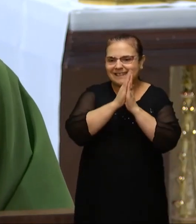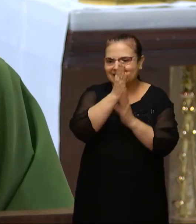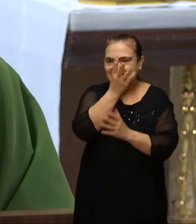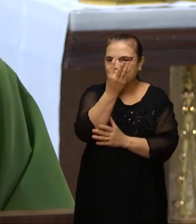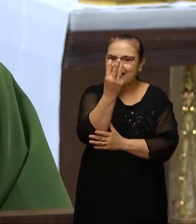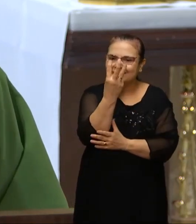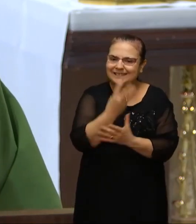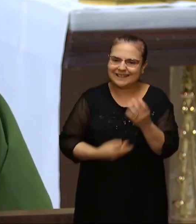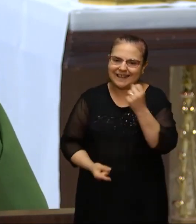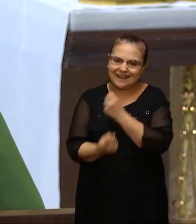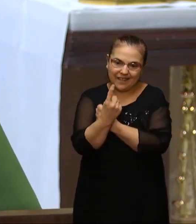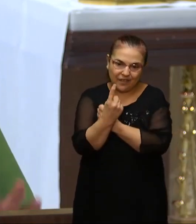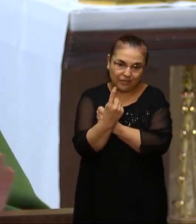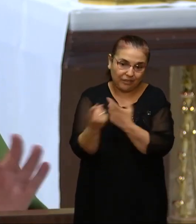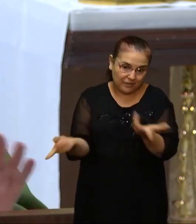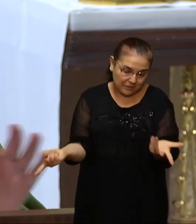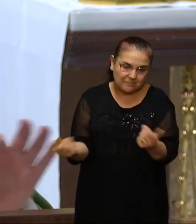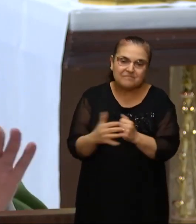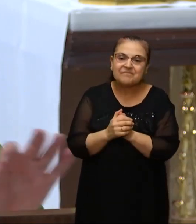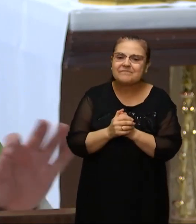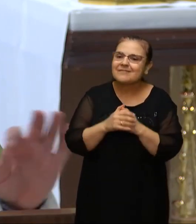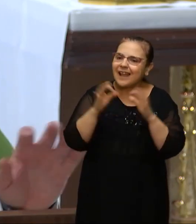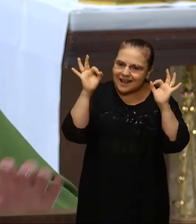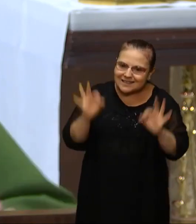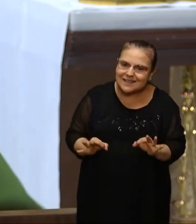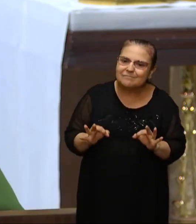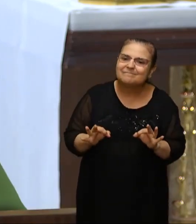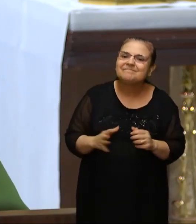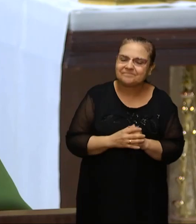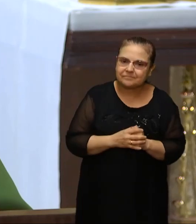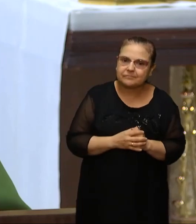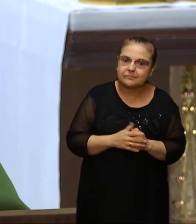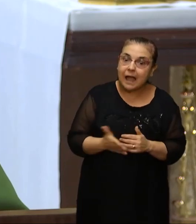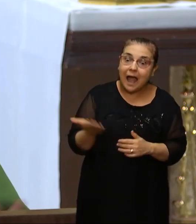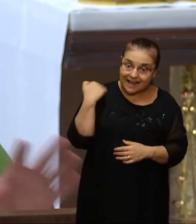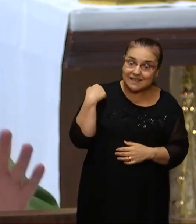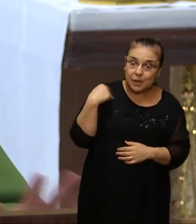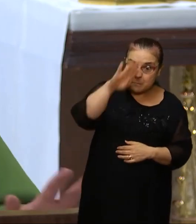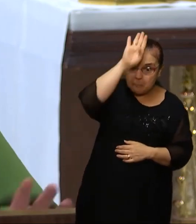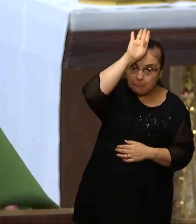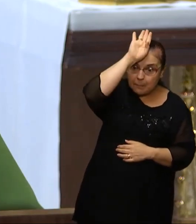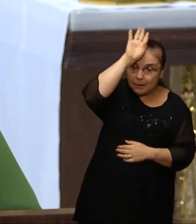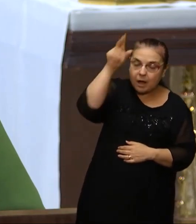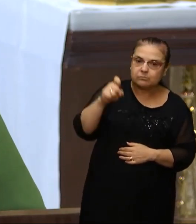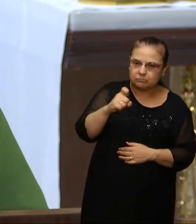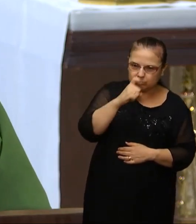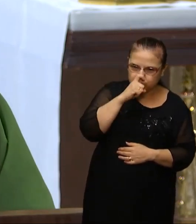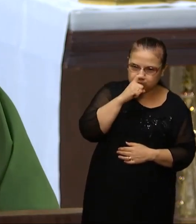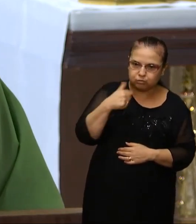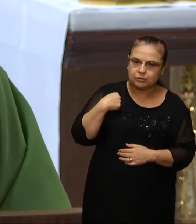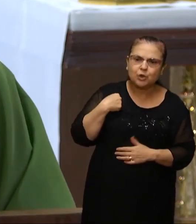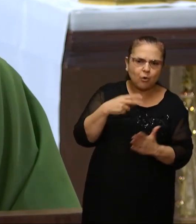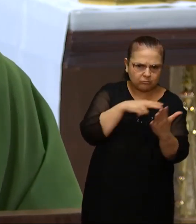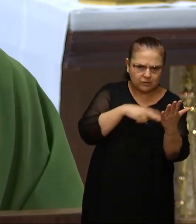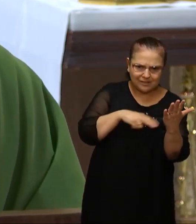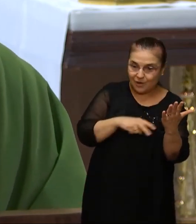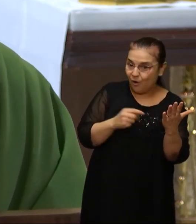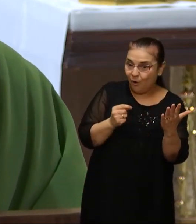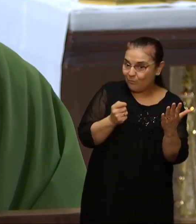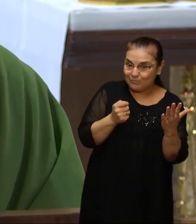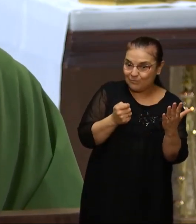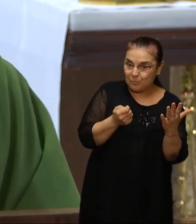Construir la fraternidad y la esencia nos la volvió a recordar ayer el papa Solamente he leído las primeras páginas de esa